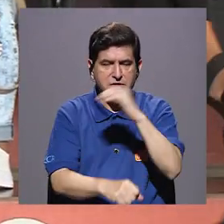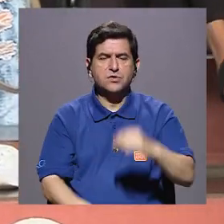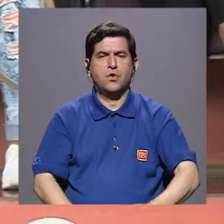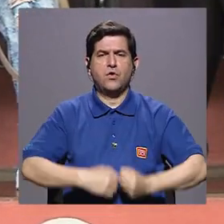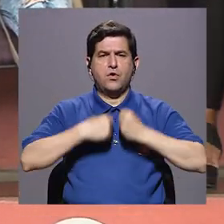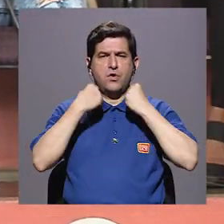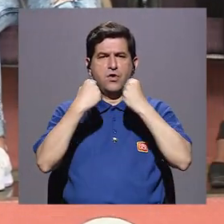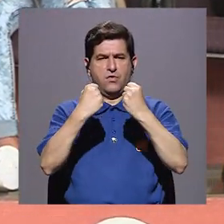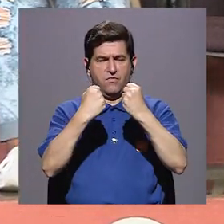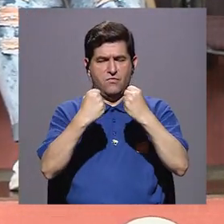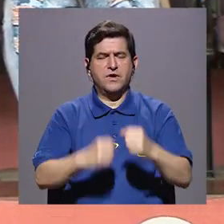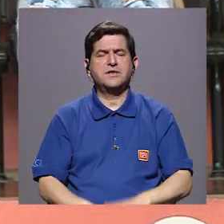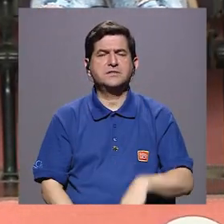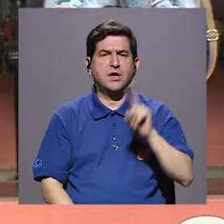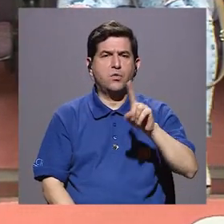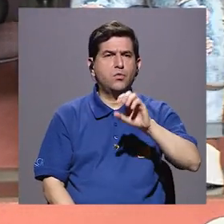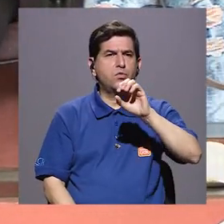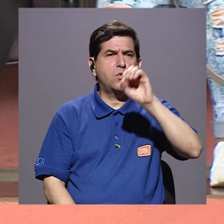también la fuerza muscular de